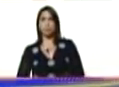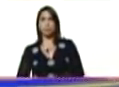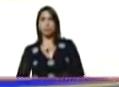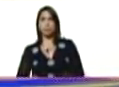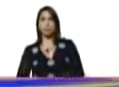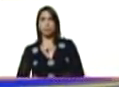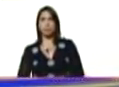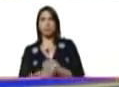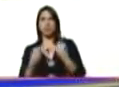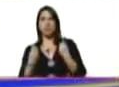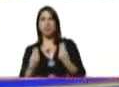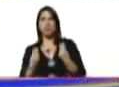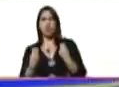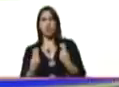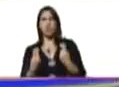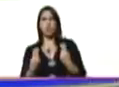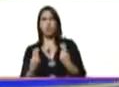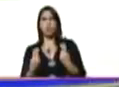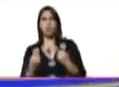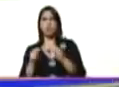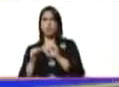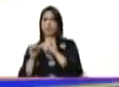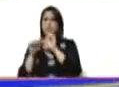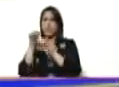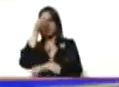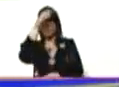¿Cómo seguirá Donald Trump?